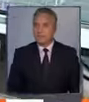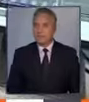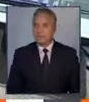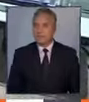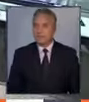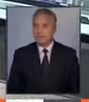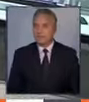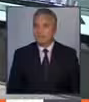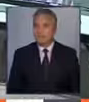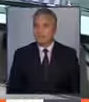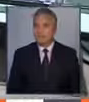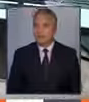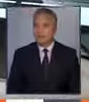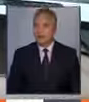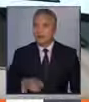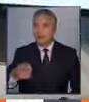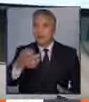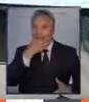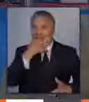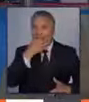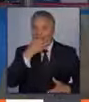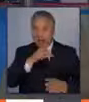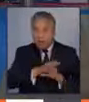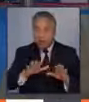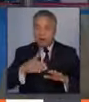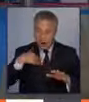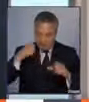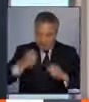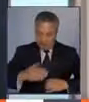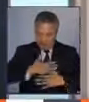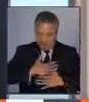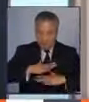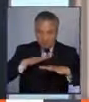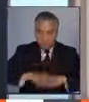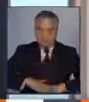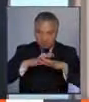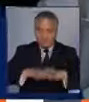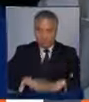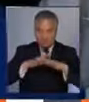Cuando está en verde, yo puedo comenzar a hacer la resucitación.